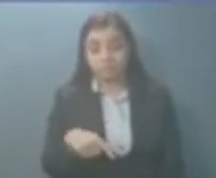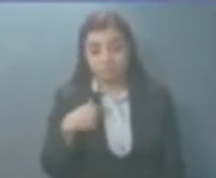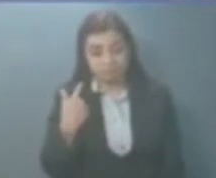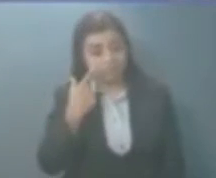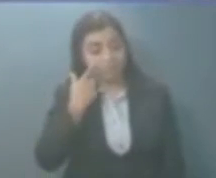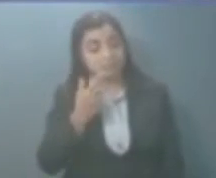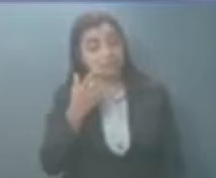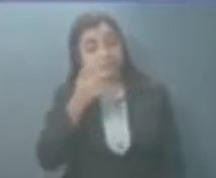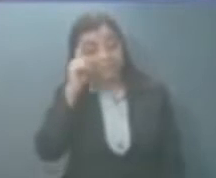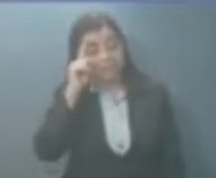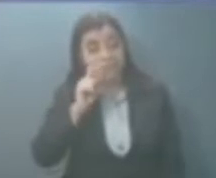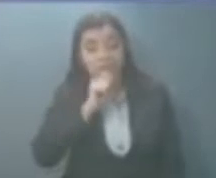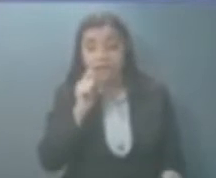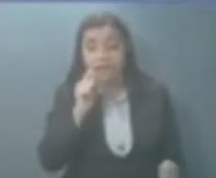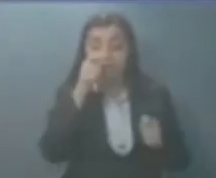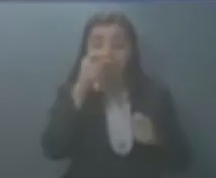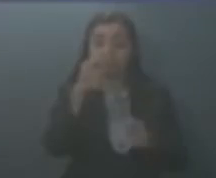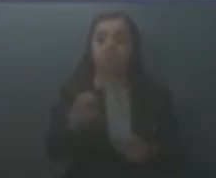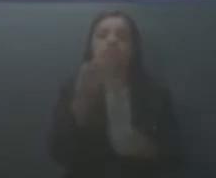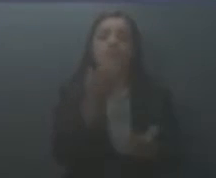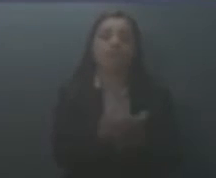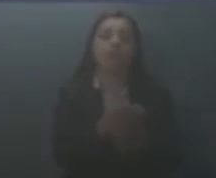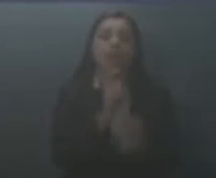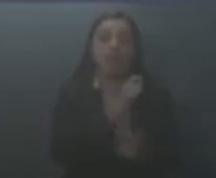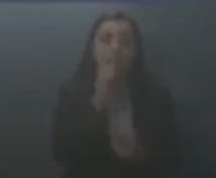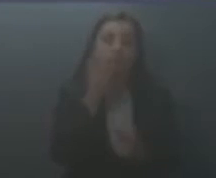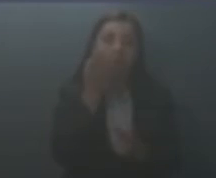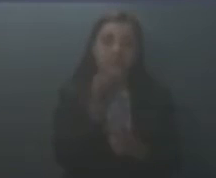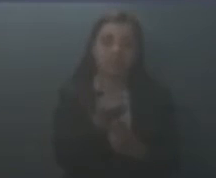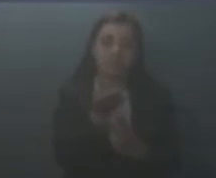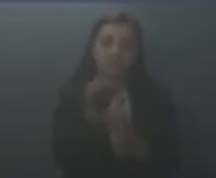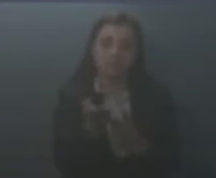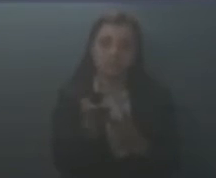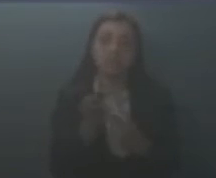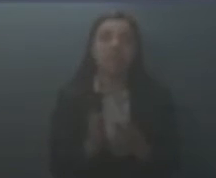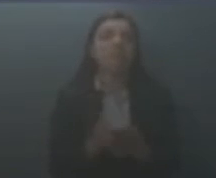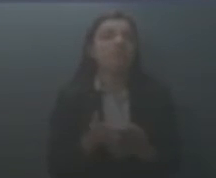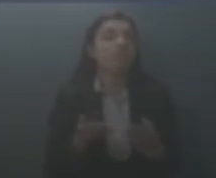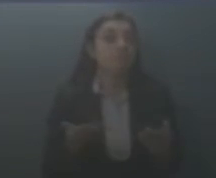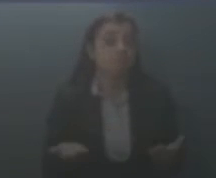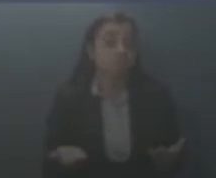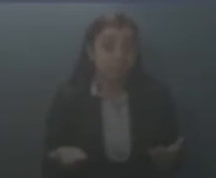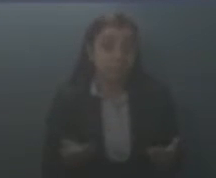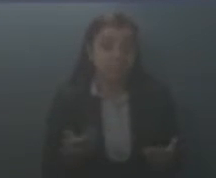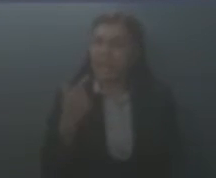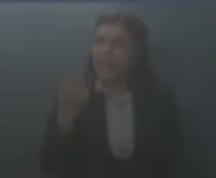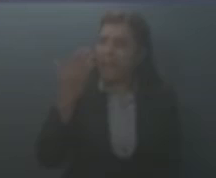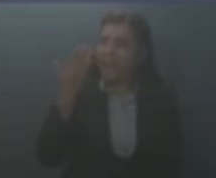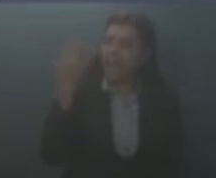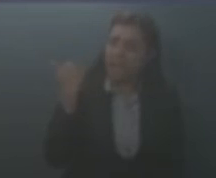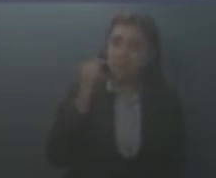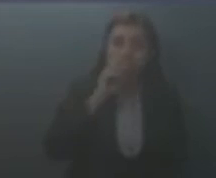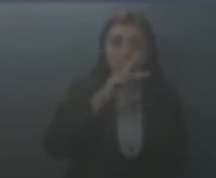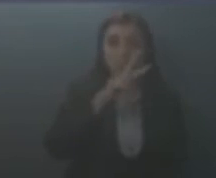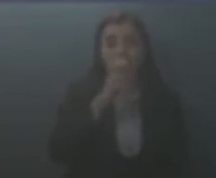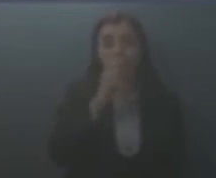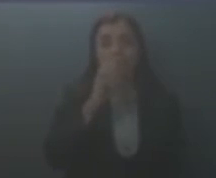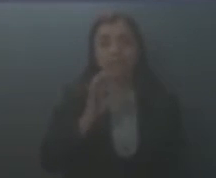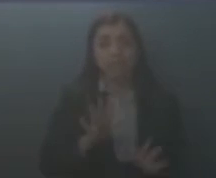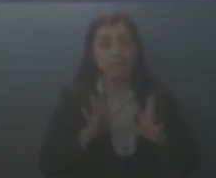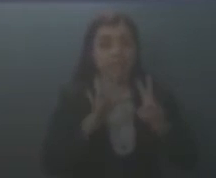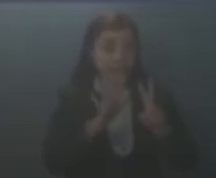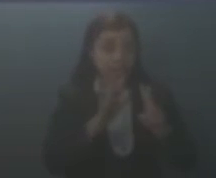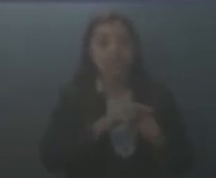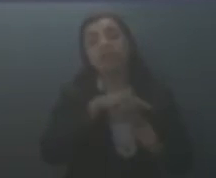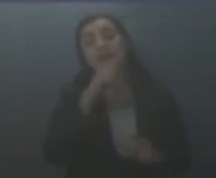hemos tenido en presentar dos piezas de correspondencia en el año 2017 y otra en